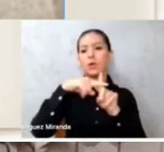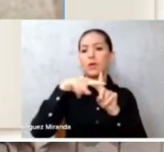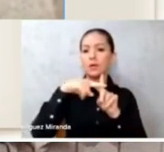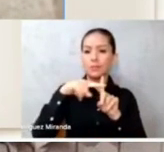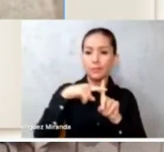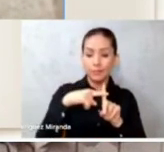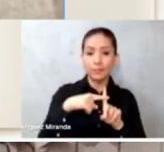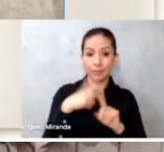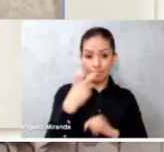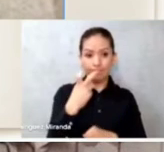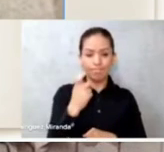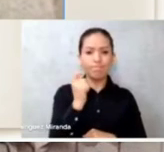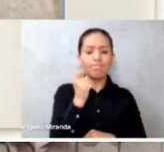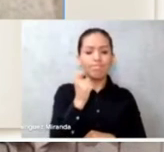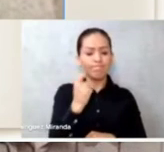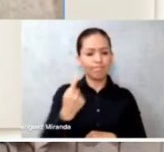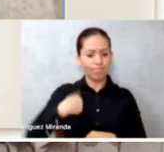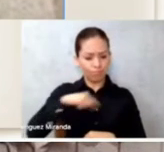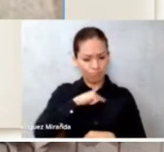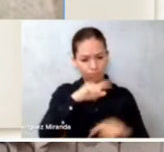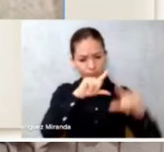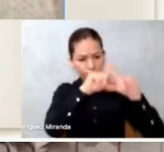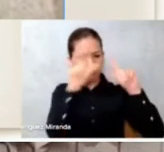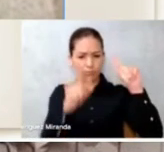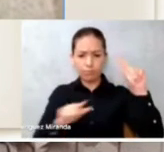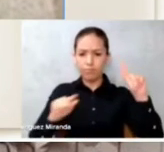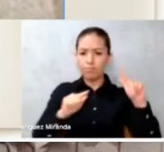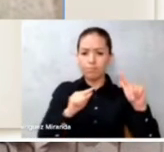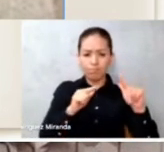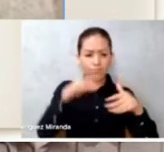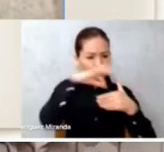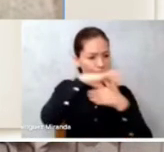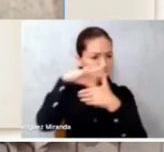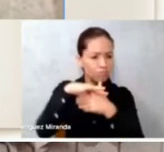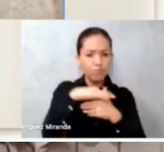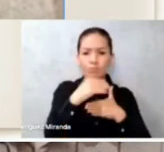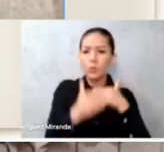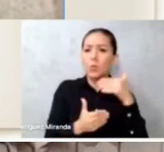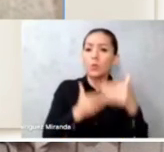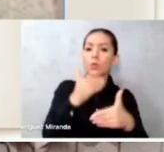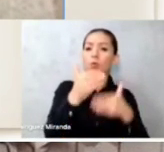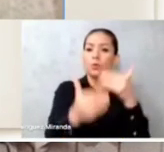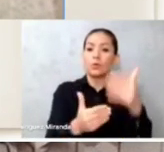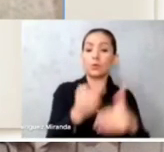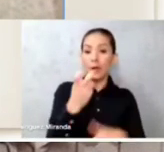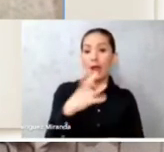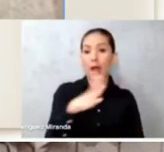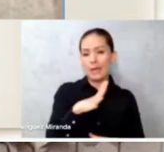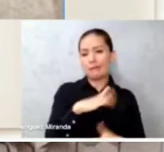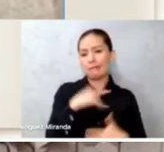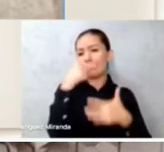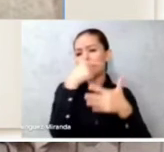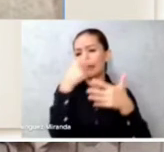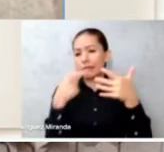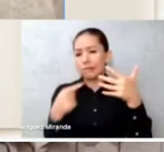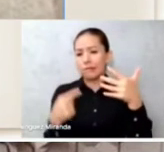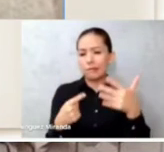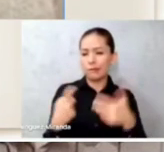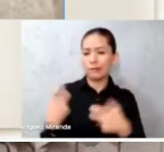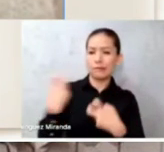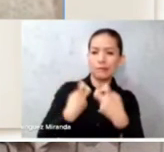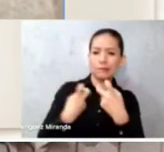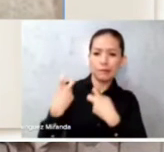democracia ha avanzado en nuestro país. Respecto a la impugnación, fueron muchos los agravios señalados, tanto por